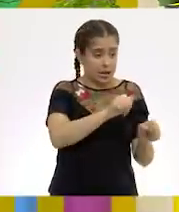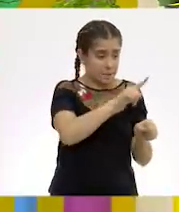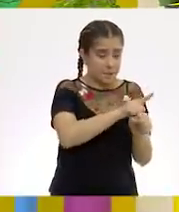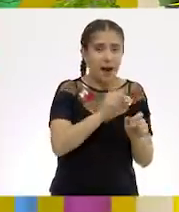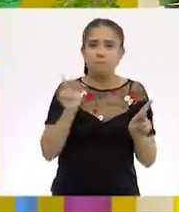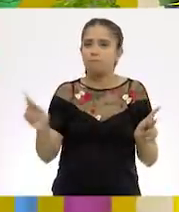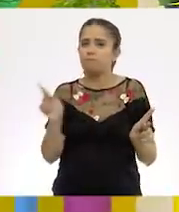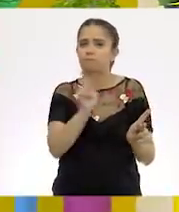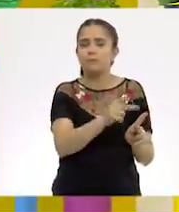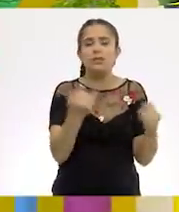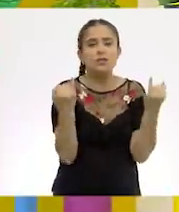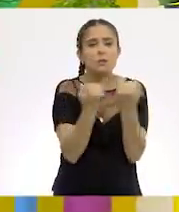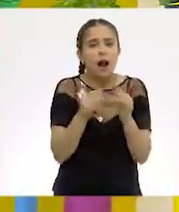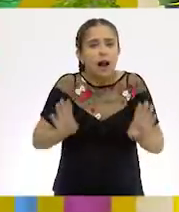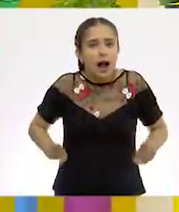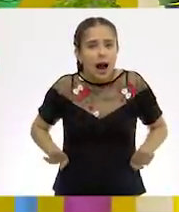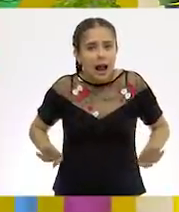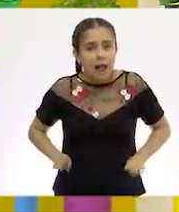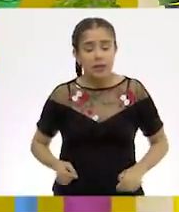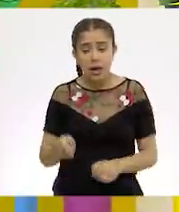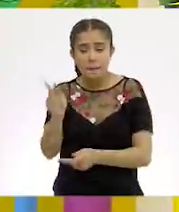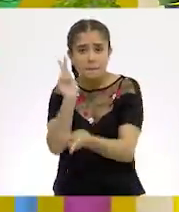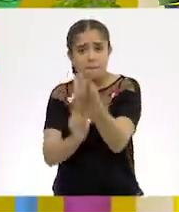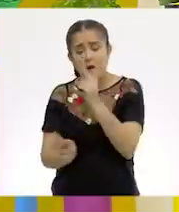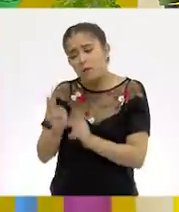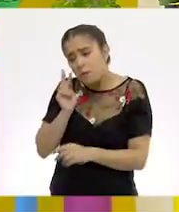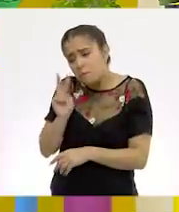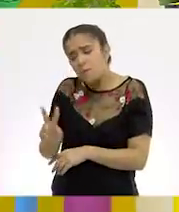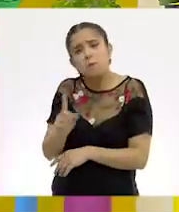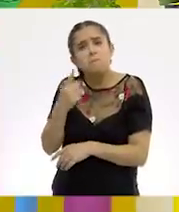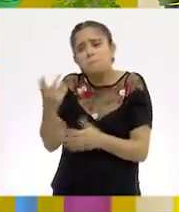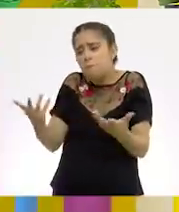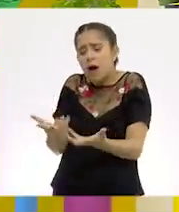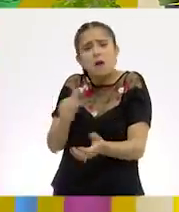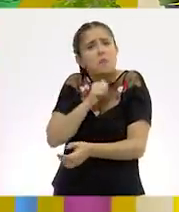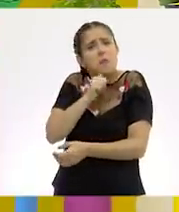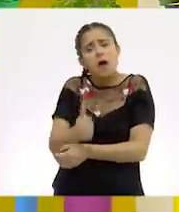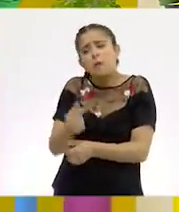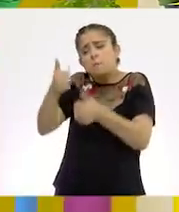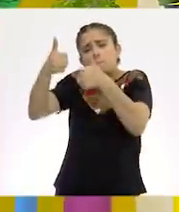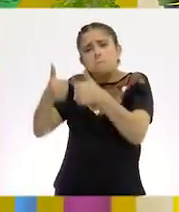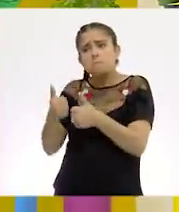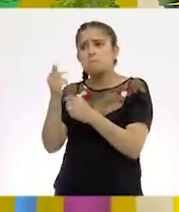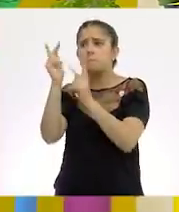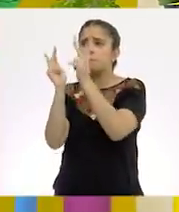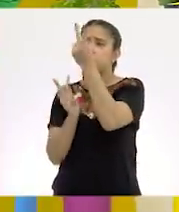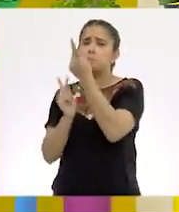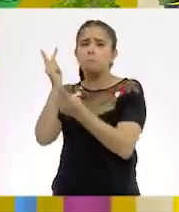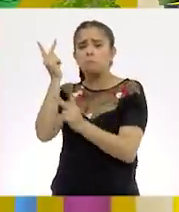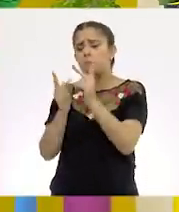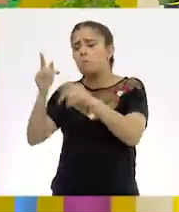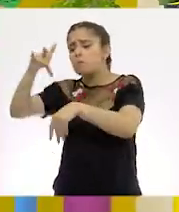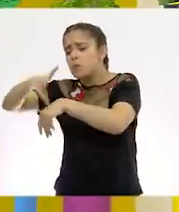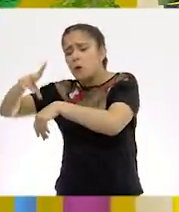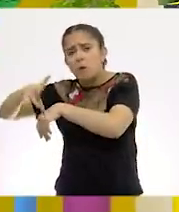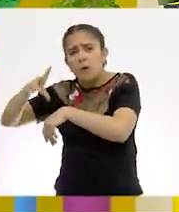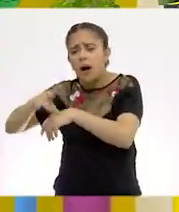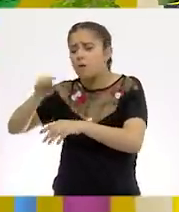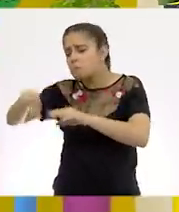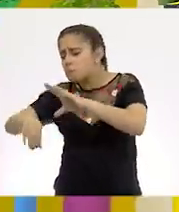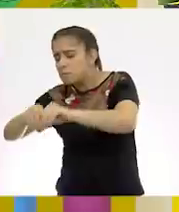algunas plantas que si tú las ves no pasa nada con ellas aparentemente. Es decir, las puedes tocar, las